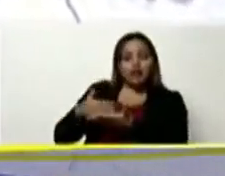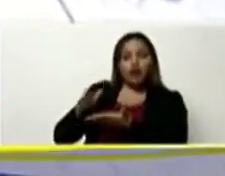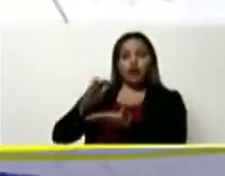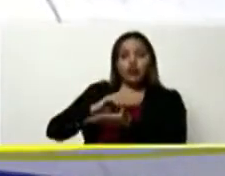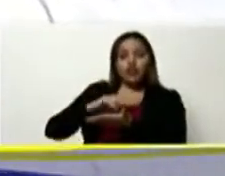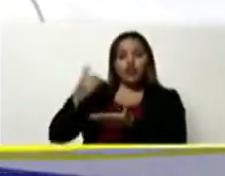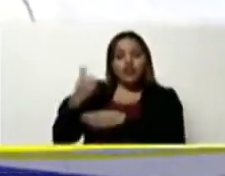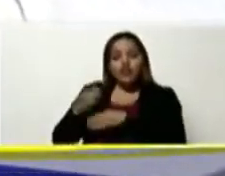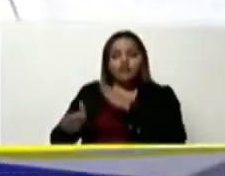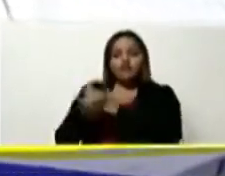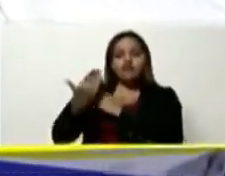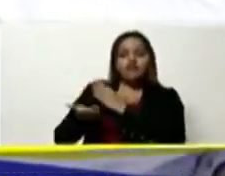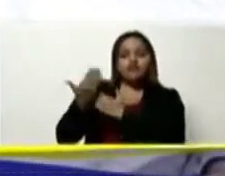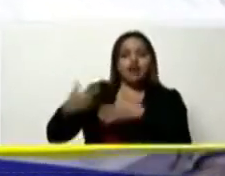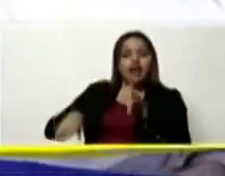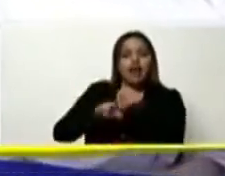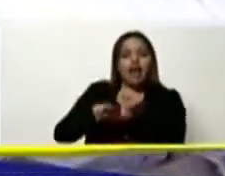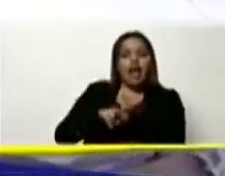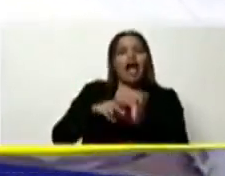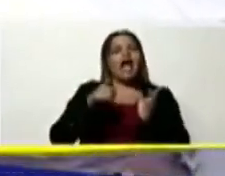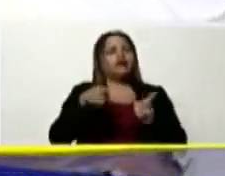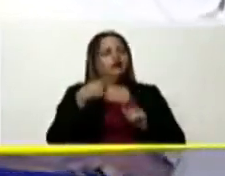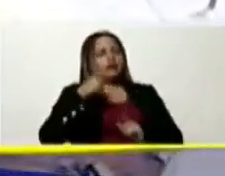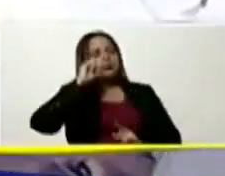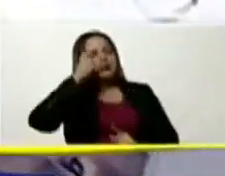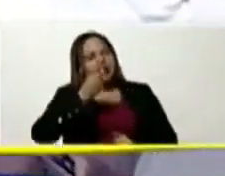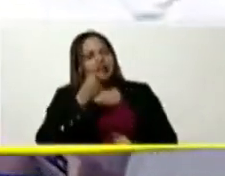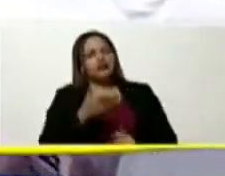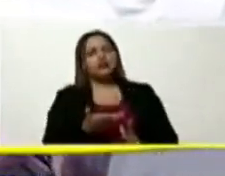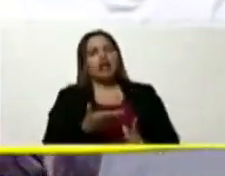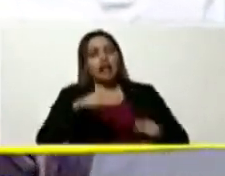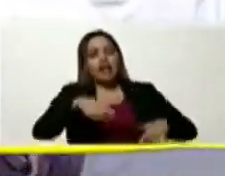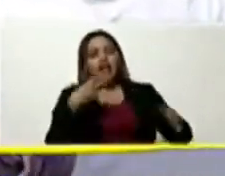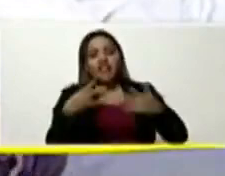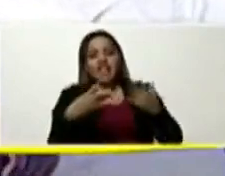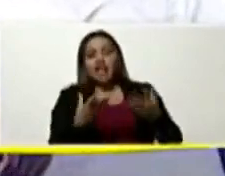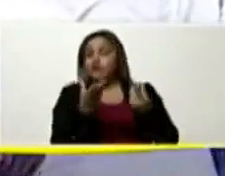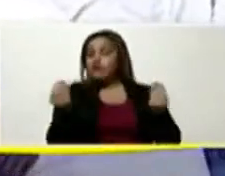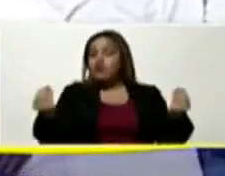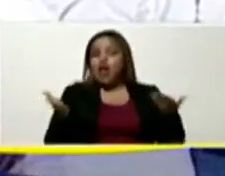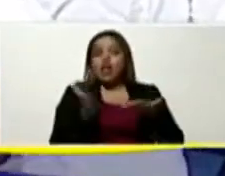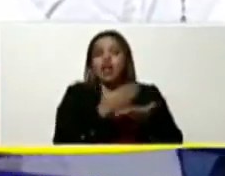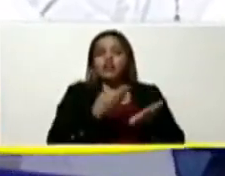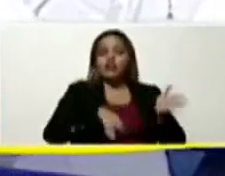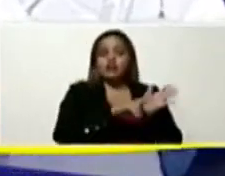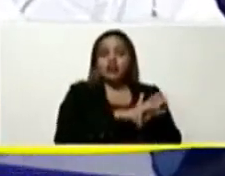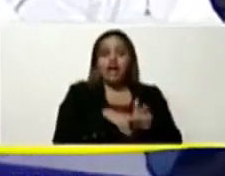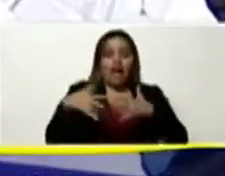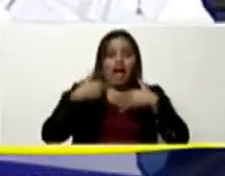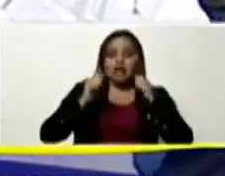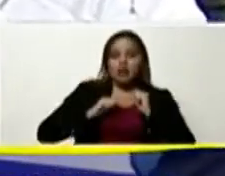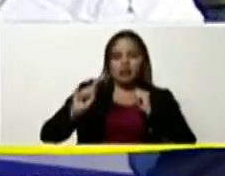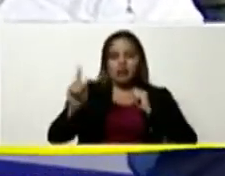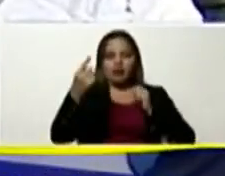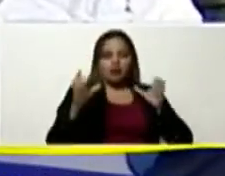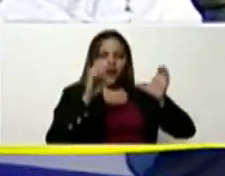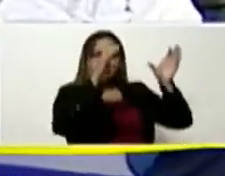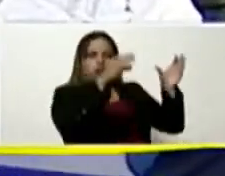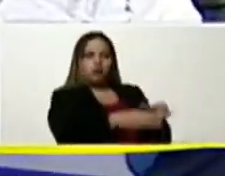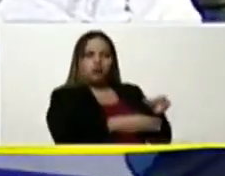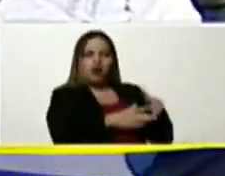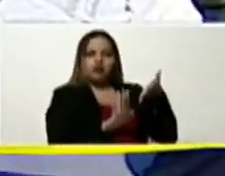por eso en la feria lo tenemos, libros que han sido, que él fue el primero que puso el